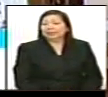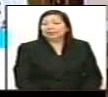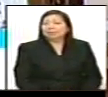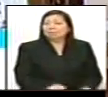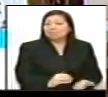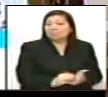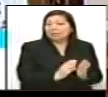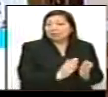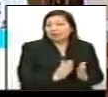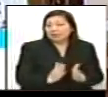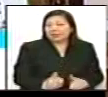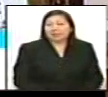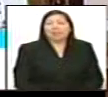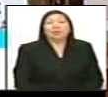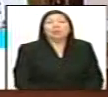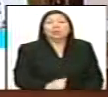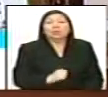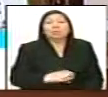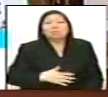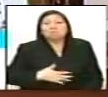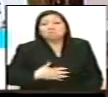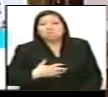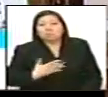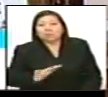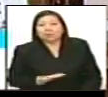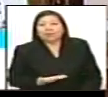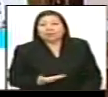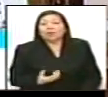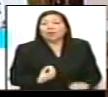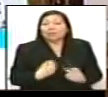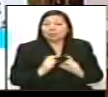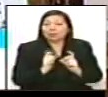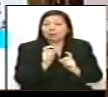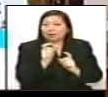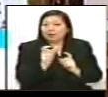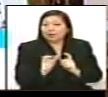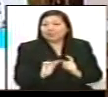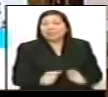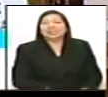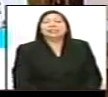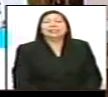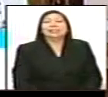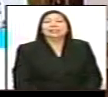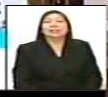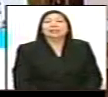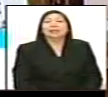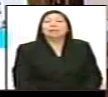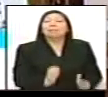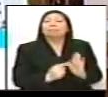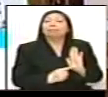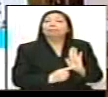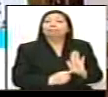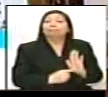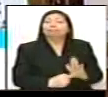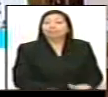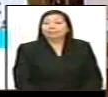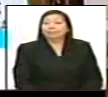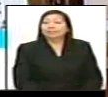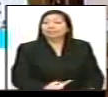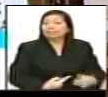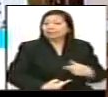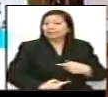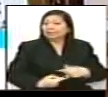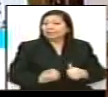adecuada. Y es cierto que yo puedo, como congresista, decidir representar y